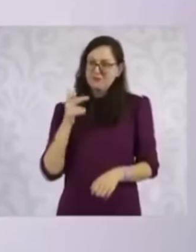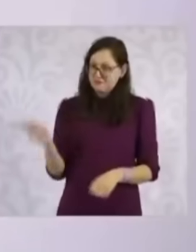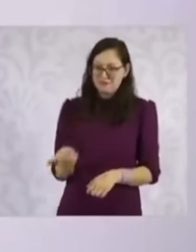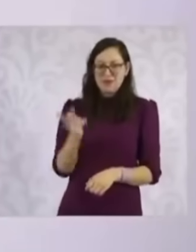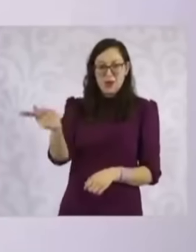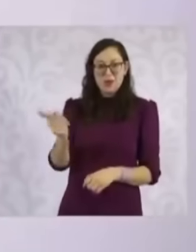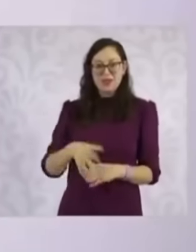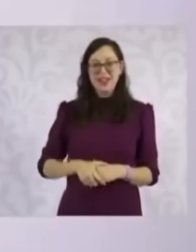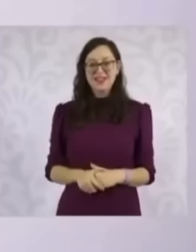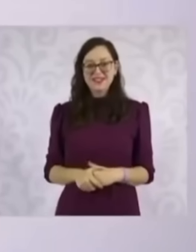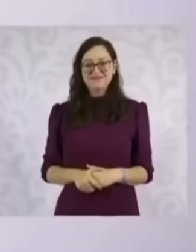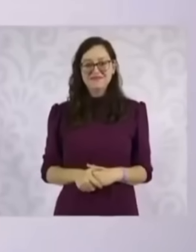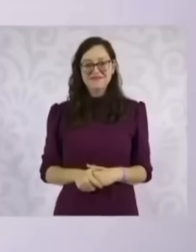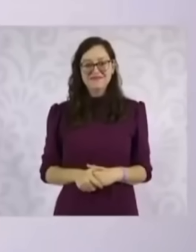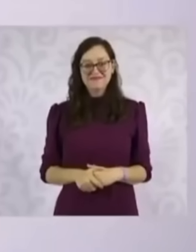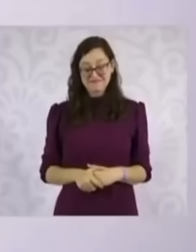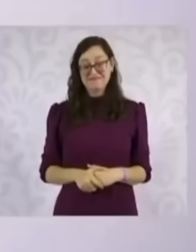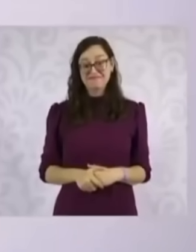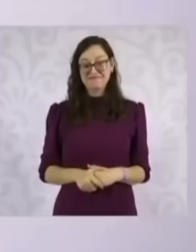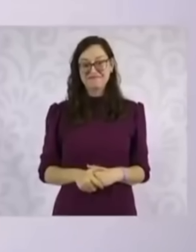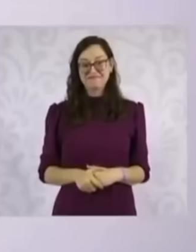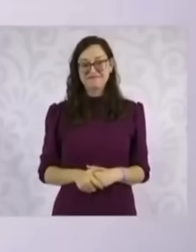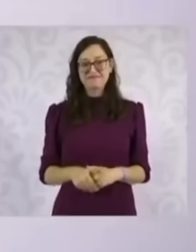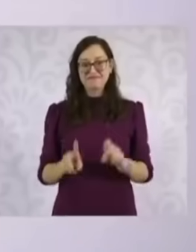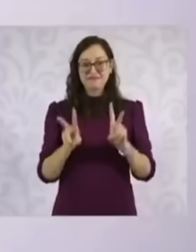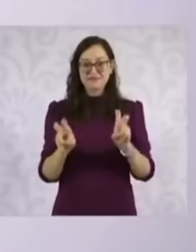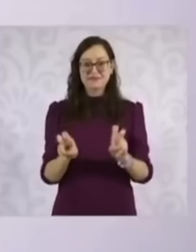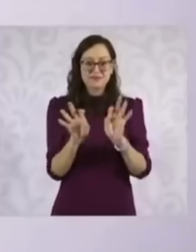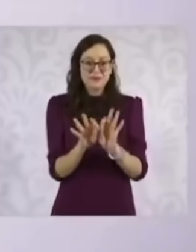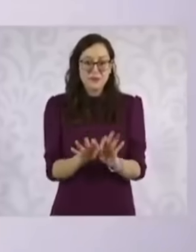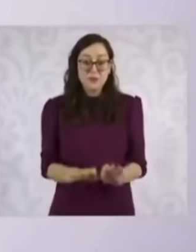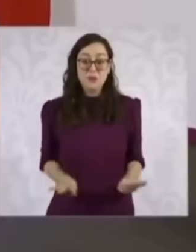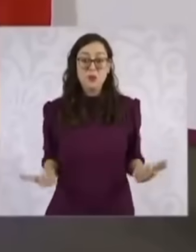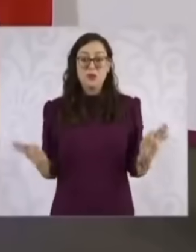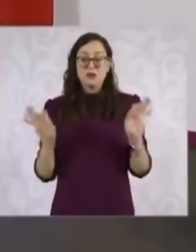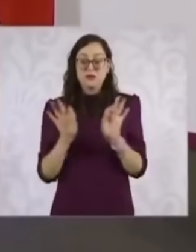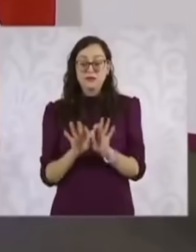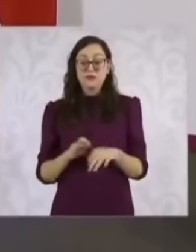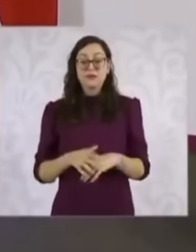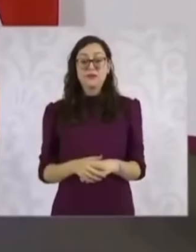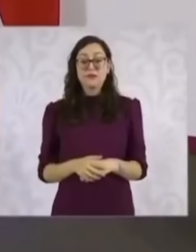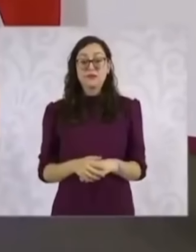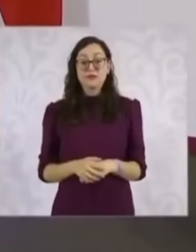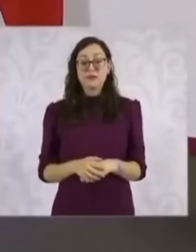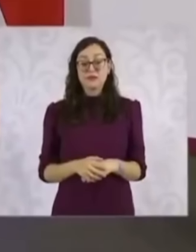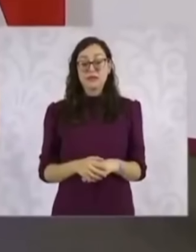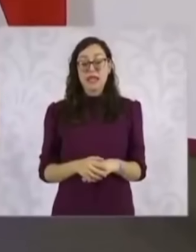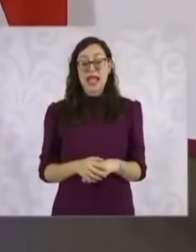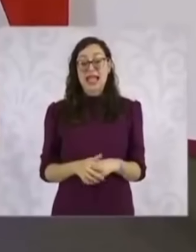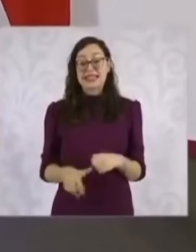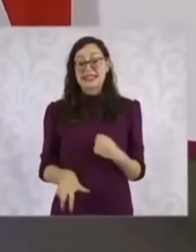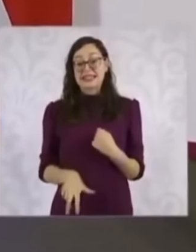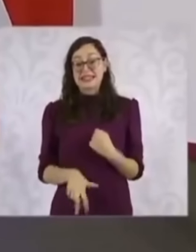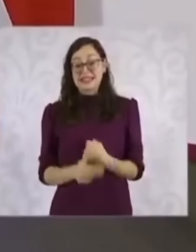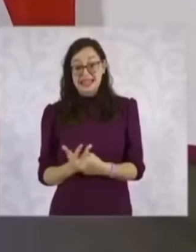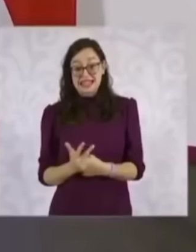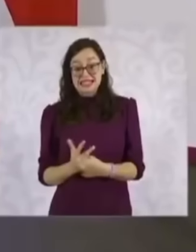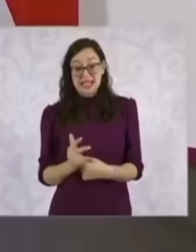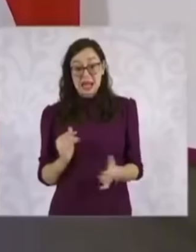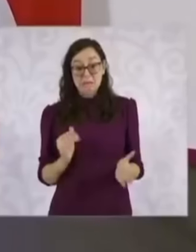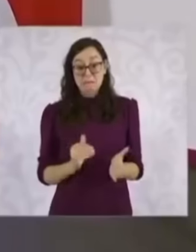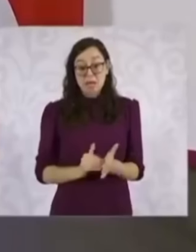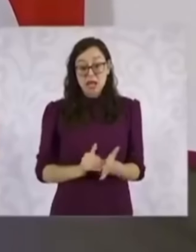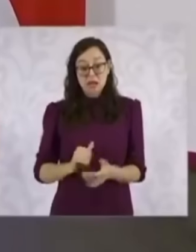O sea, es algo relevante. Son más de 13,000 casos que